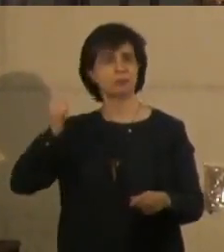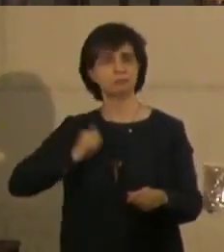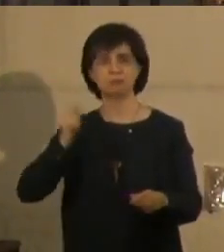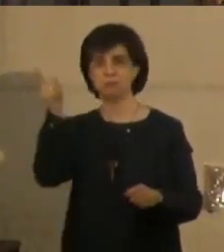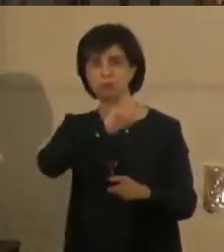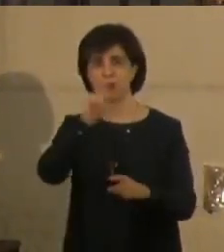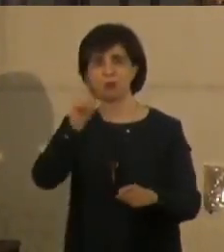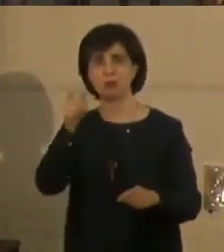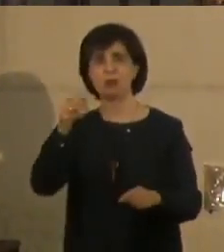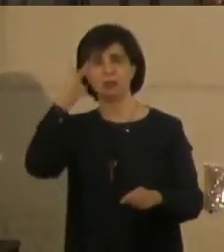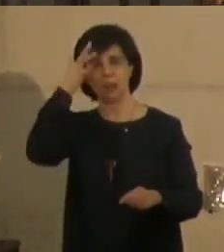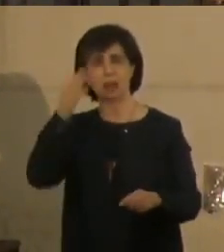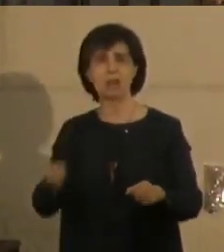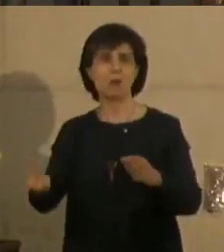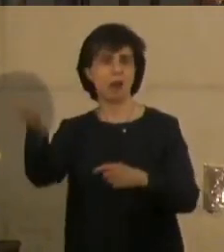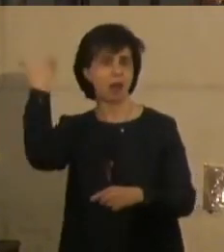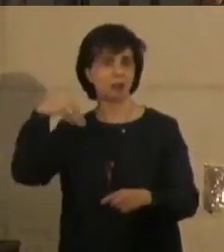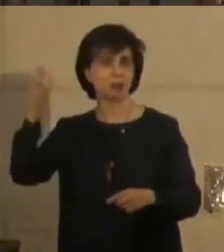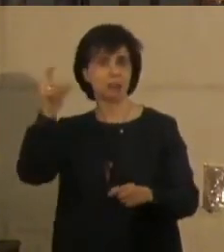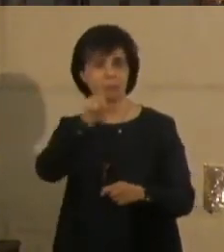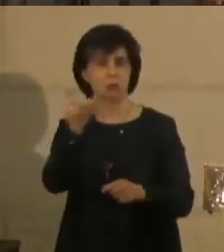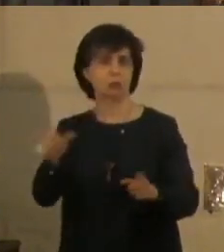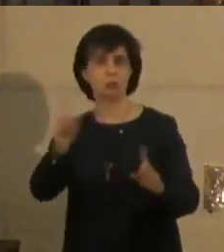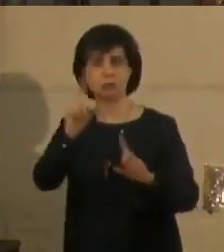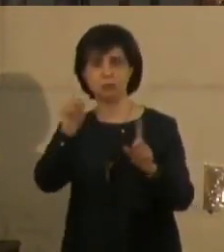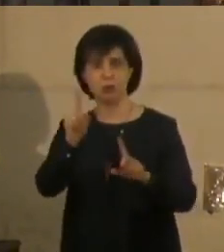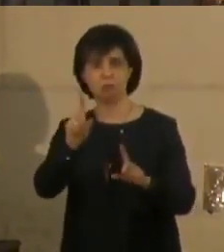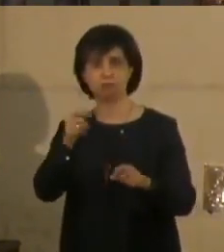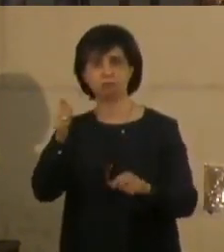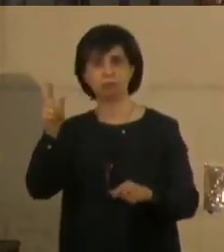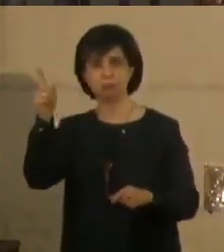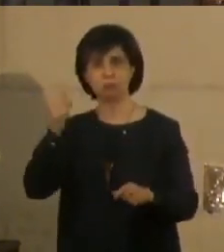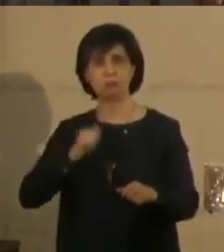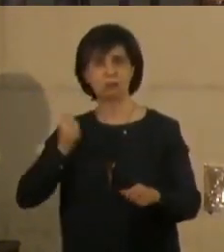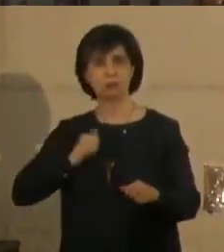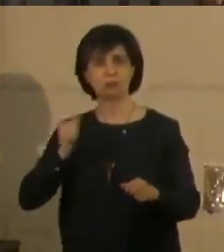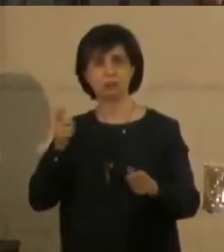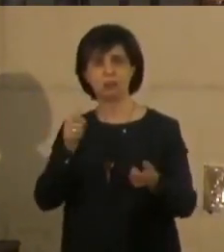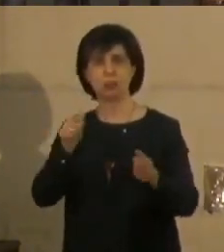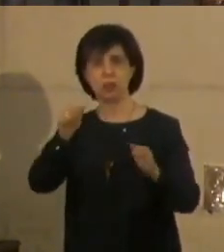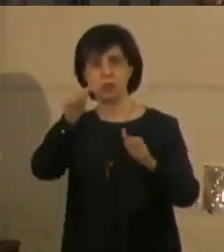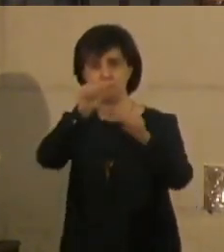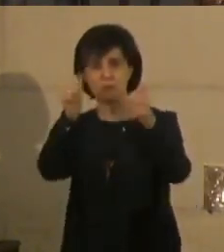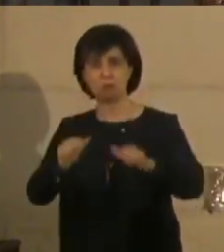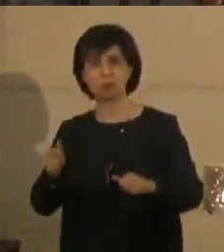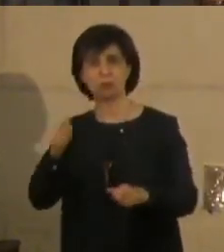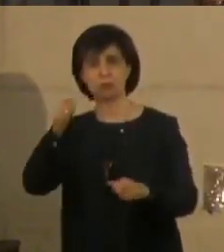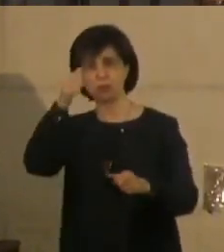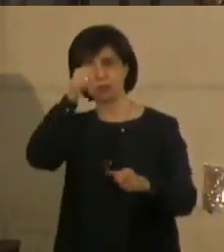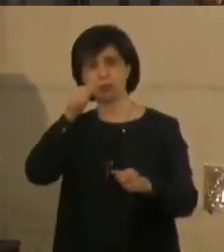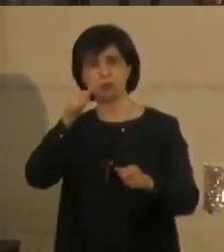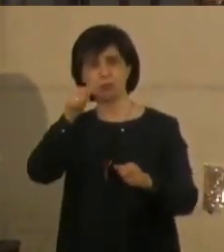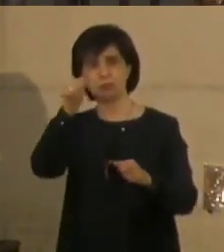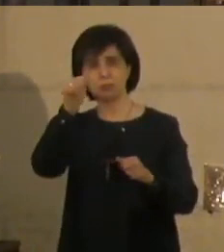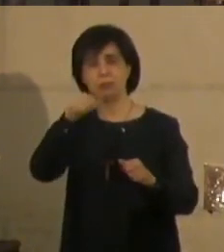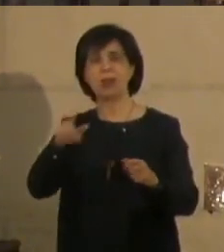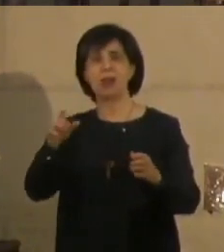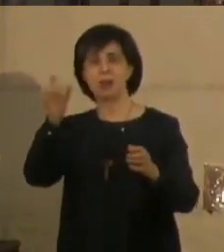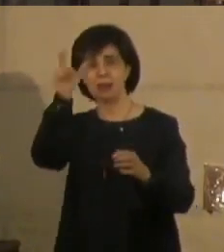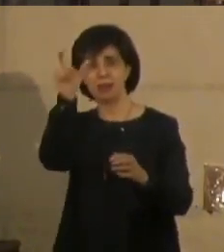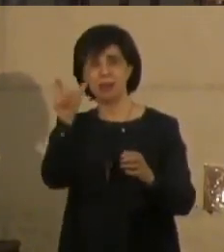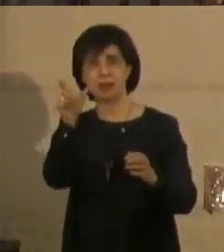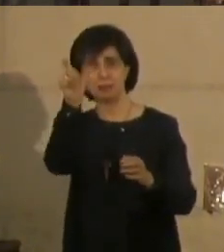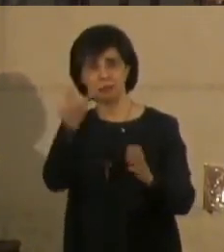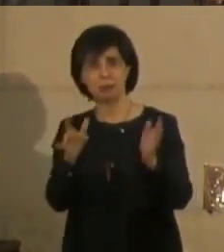quizá algunos de los que vieron aquello. No eran dioses en figuras de hombres, era Jesucristo